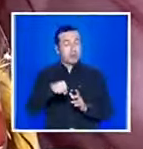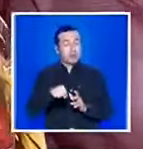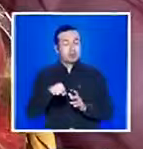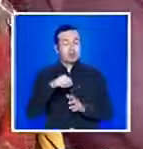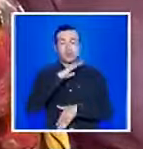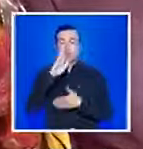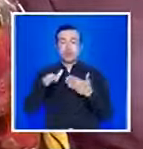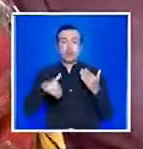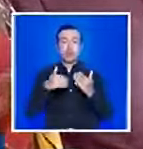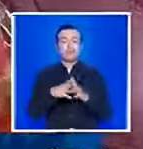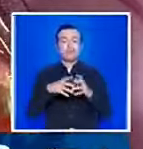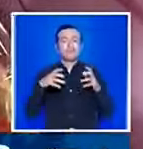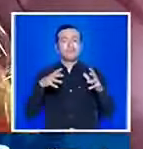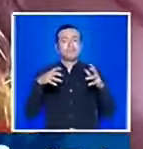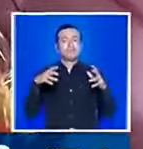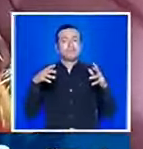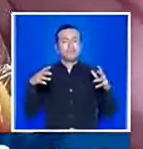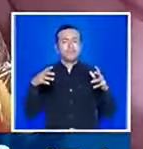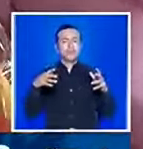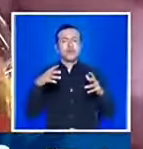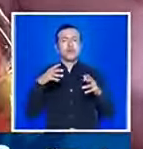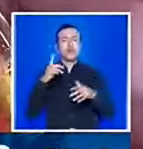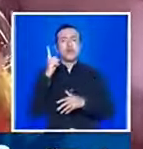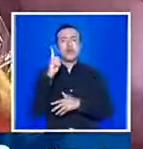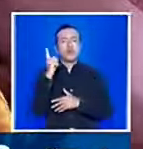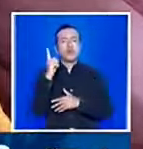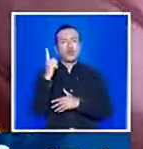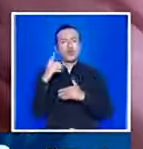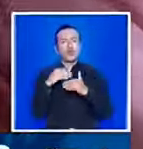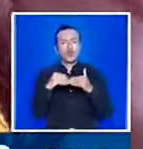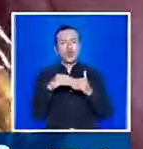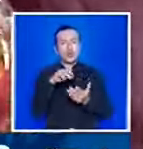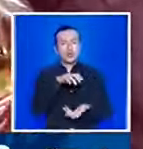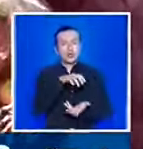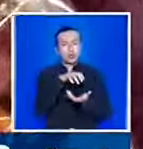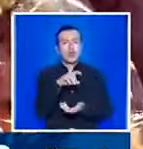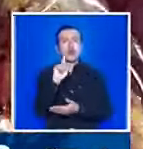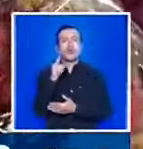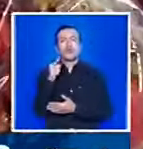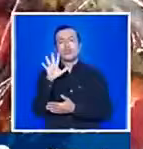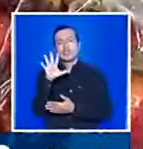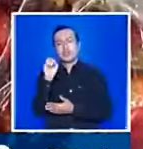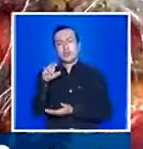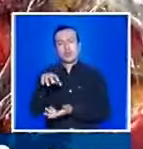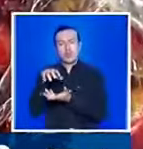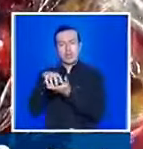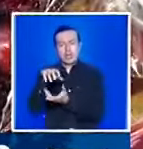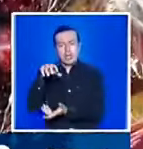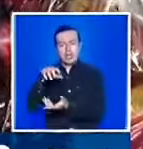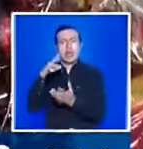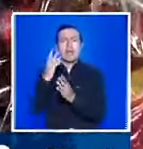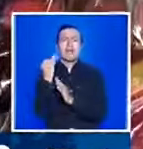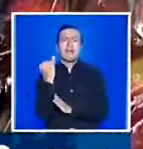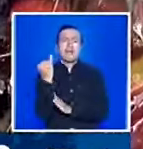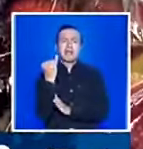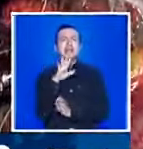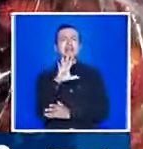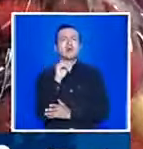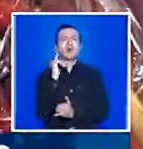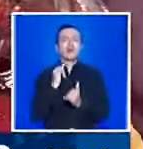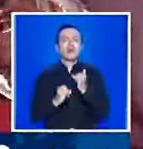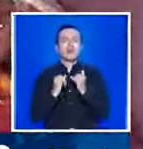se multiplica y aumenta. La morita está $1 la libra, el mortiño está $1.50, el paquetito de hierbas cuesta 50